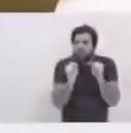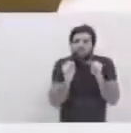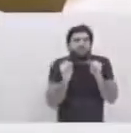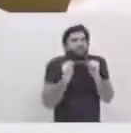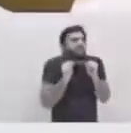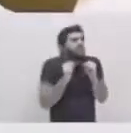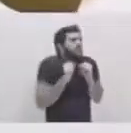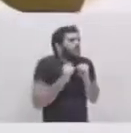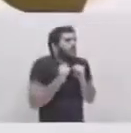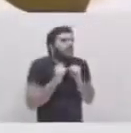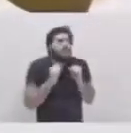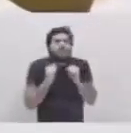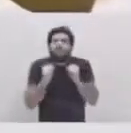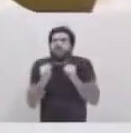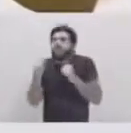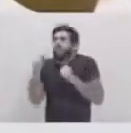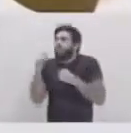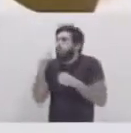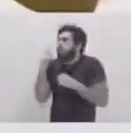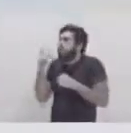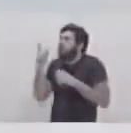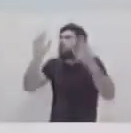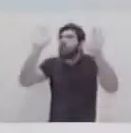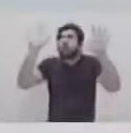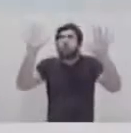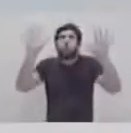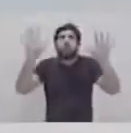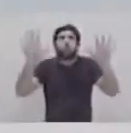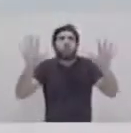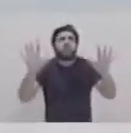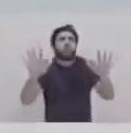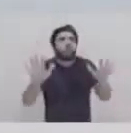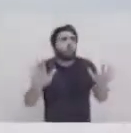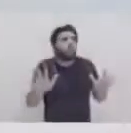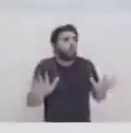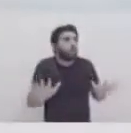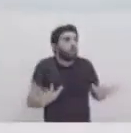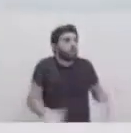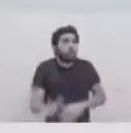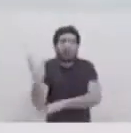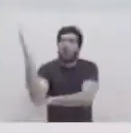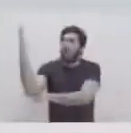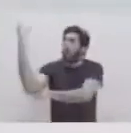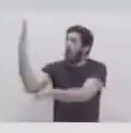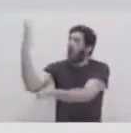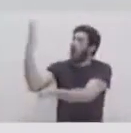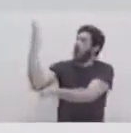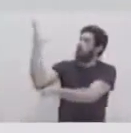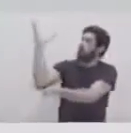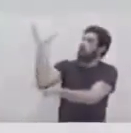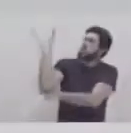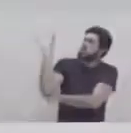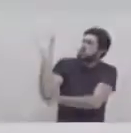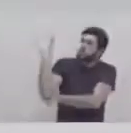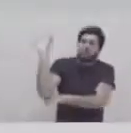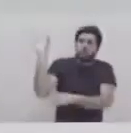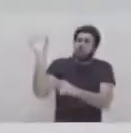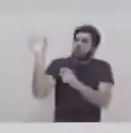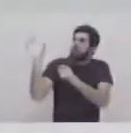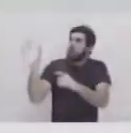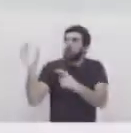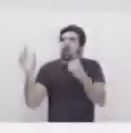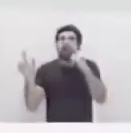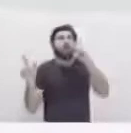invierno. Los árboles se habían quedado sin hojas y del